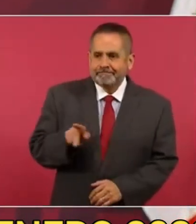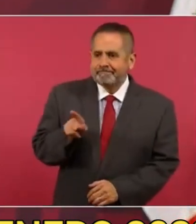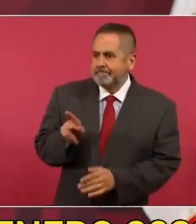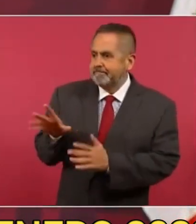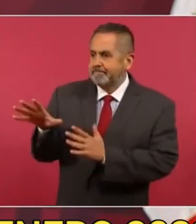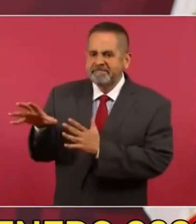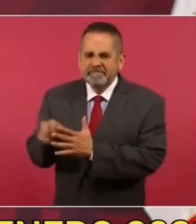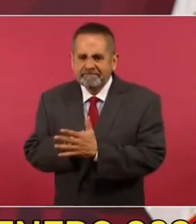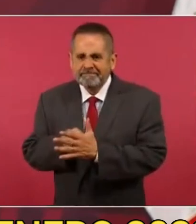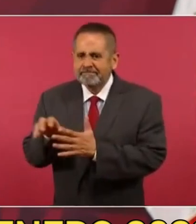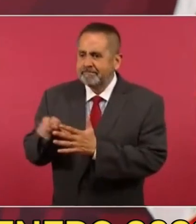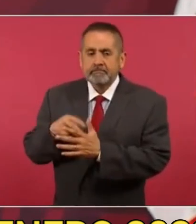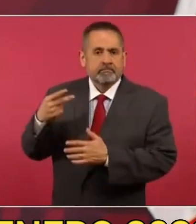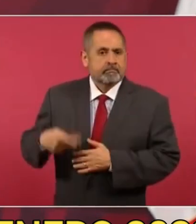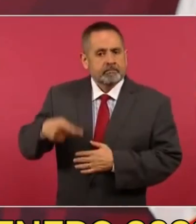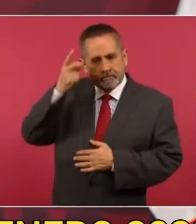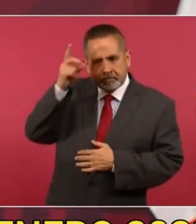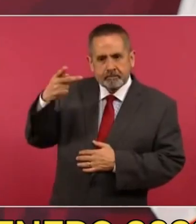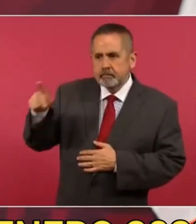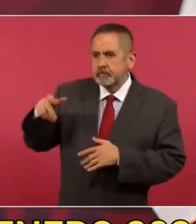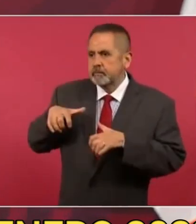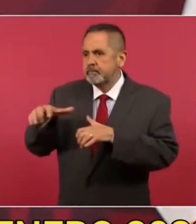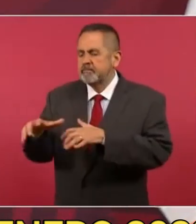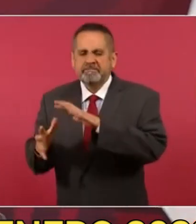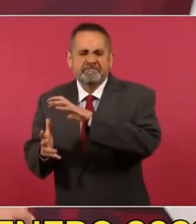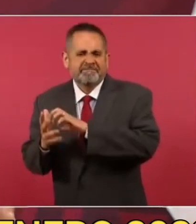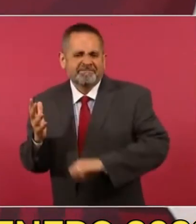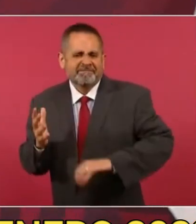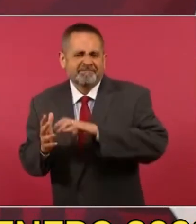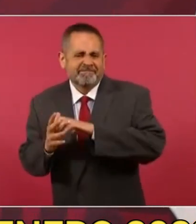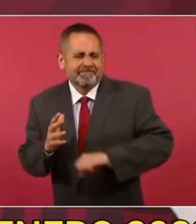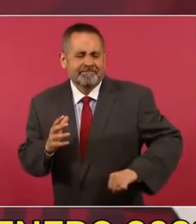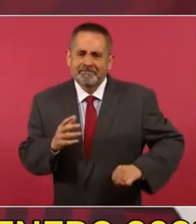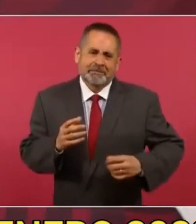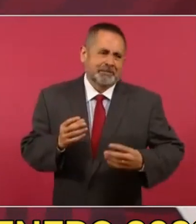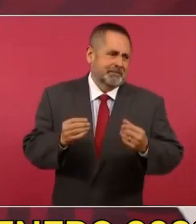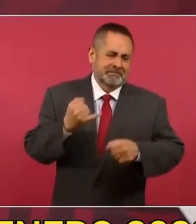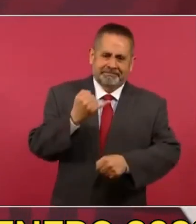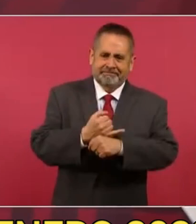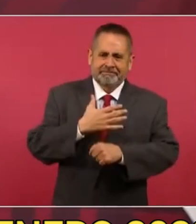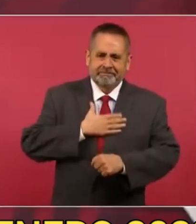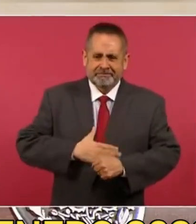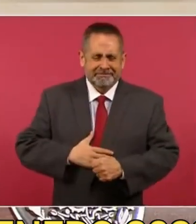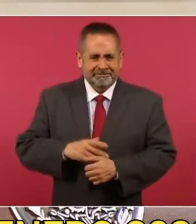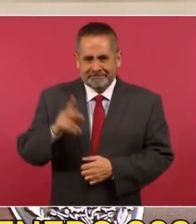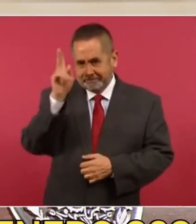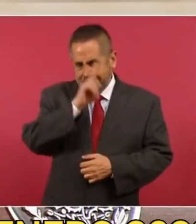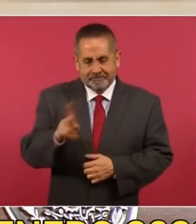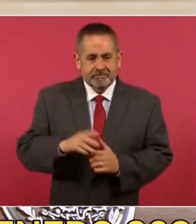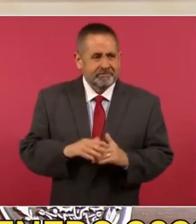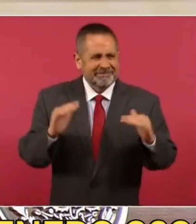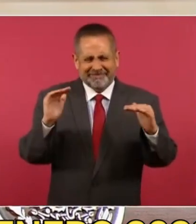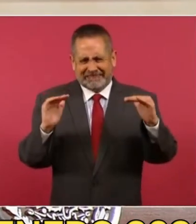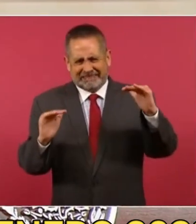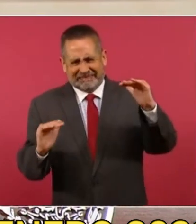de los bienes de la nación, de los bienes del pueblo, las grandes injusticias, la monstruosa